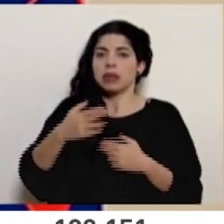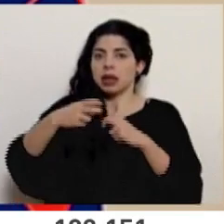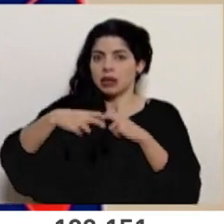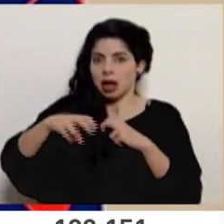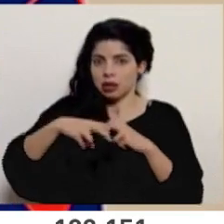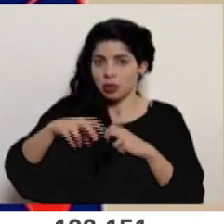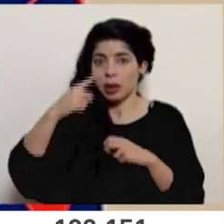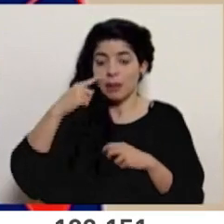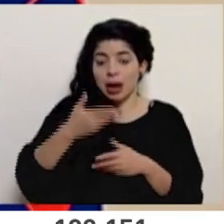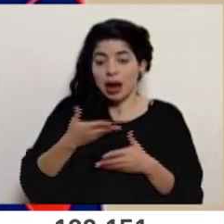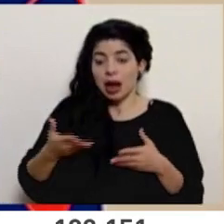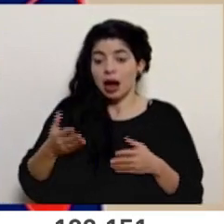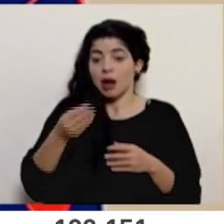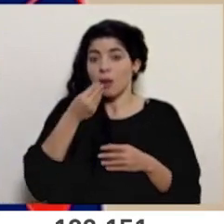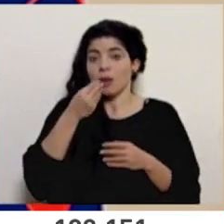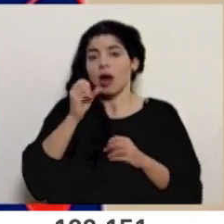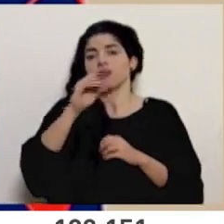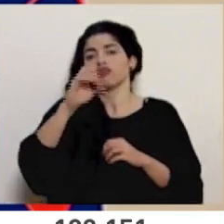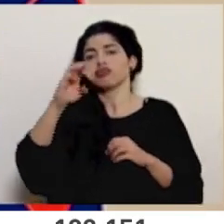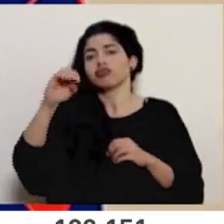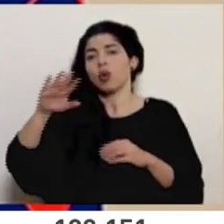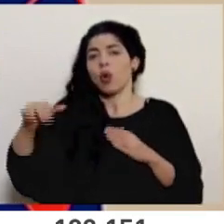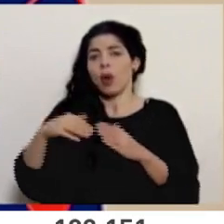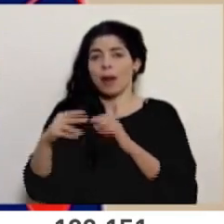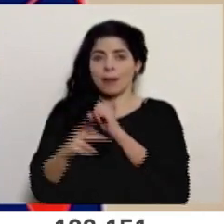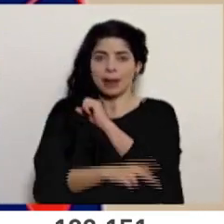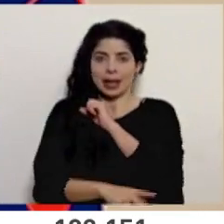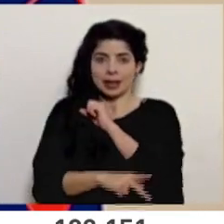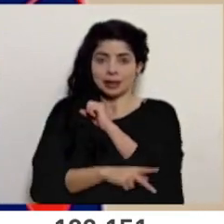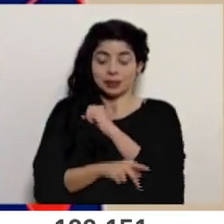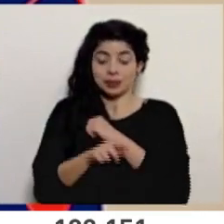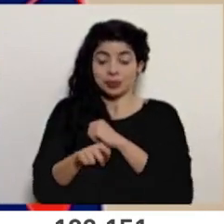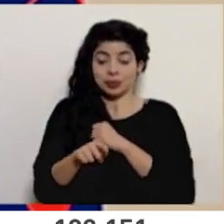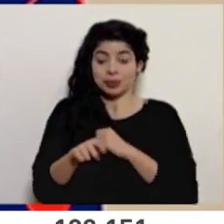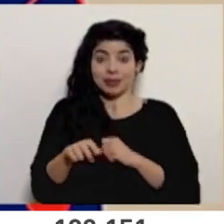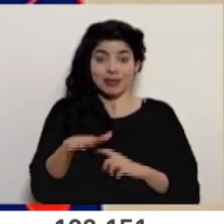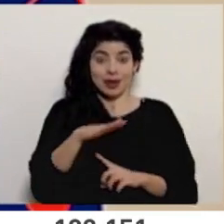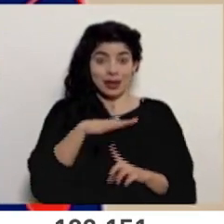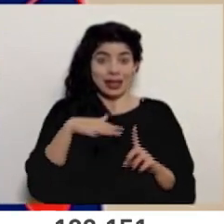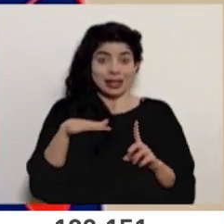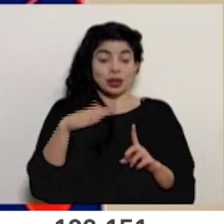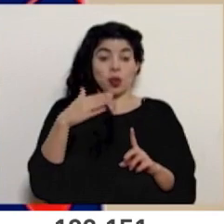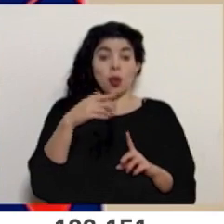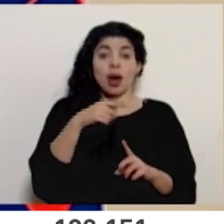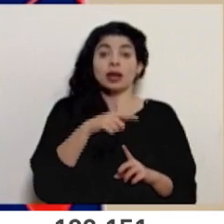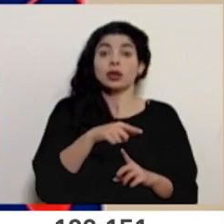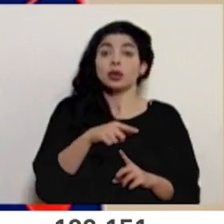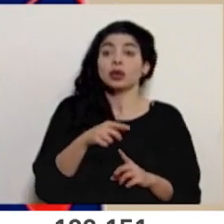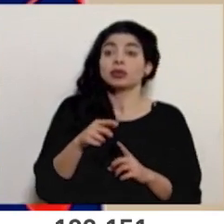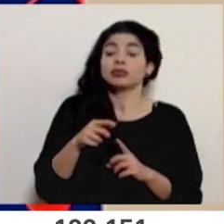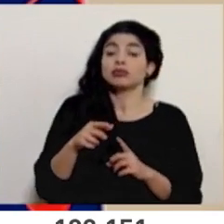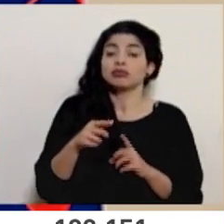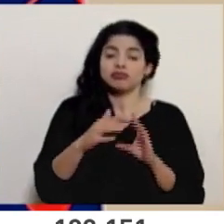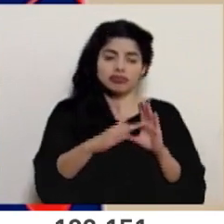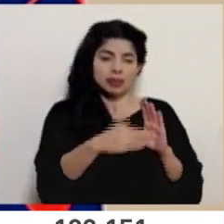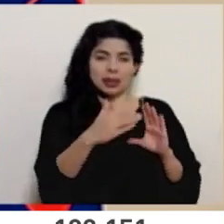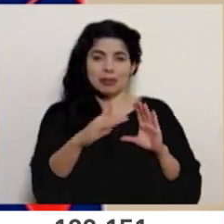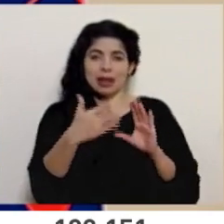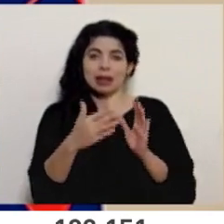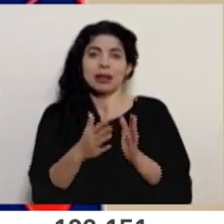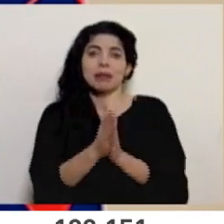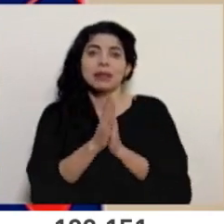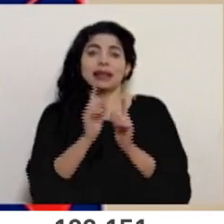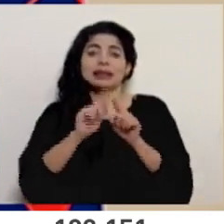esos suministros llegaran a cualquier lugar del país. En el contexto de las solicitudes que vienen de todos